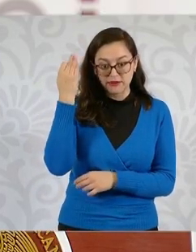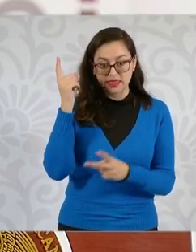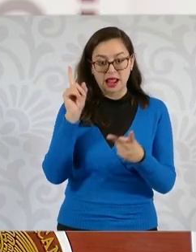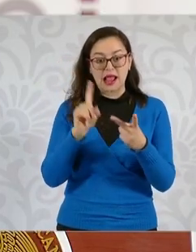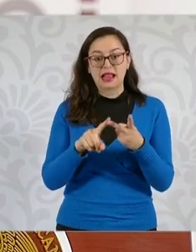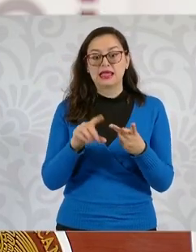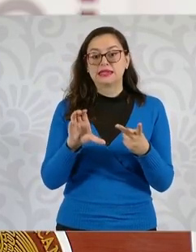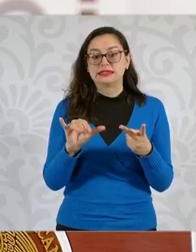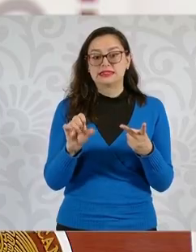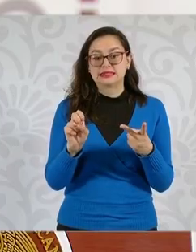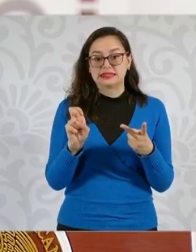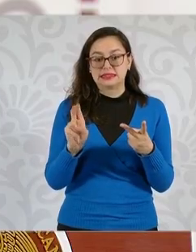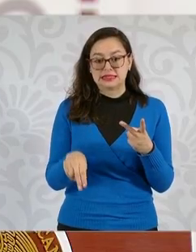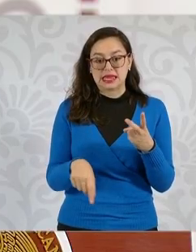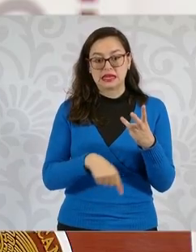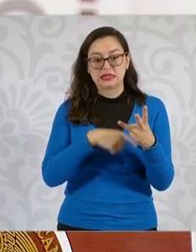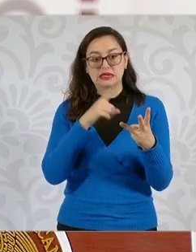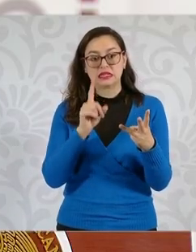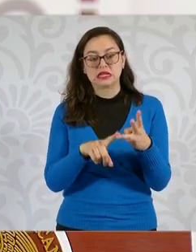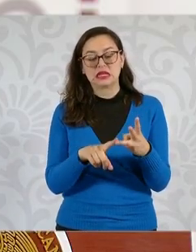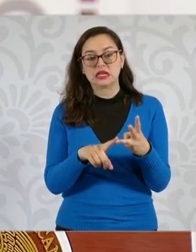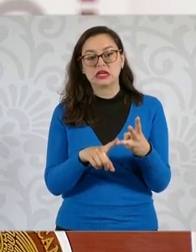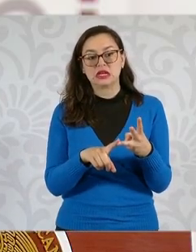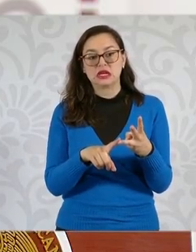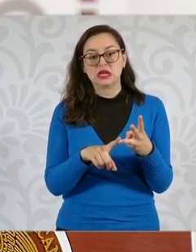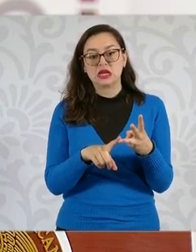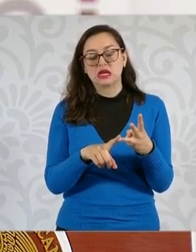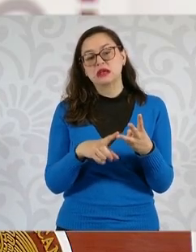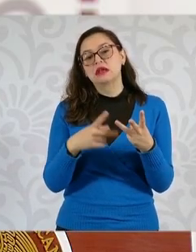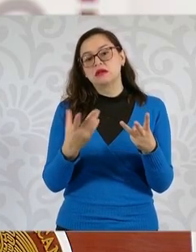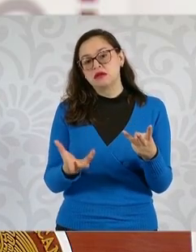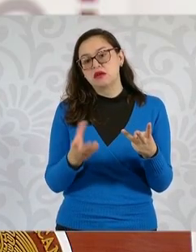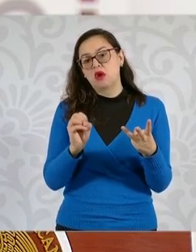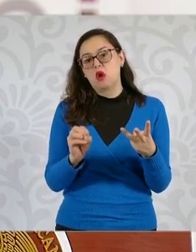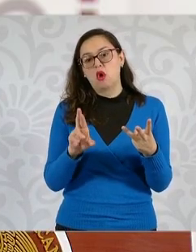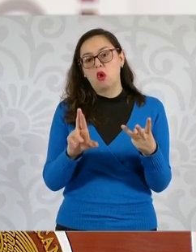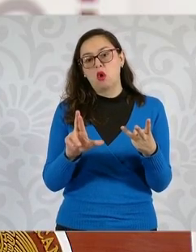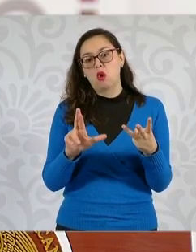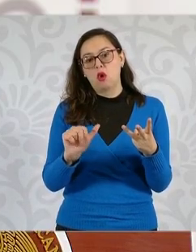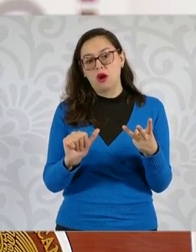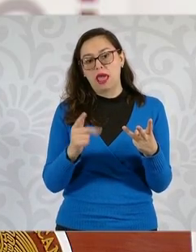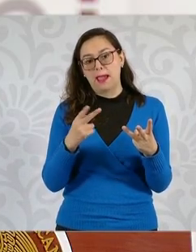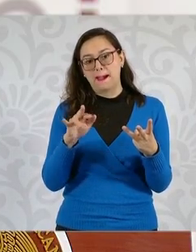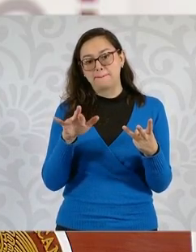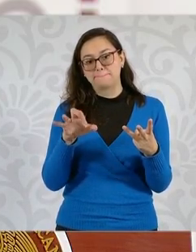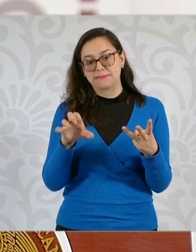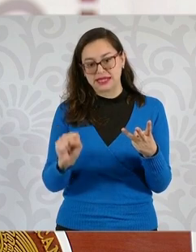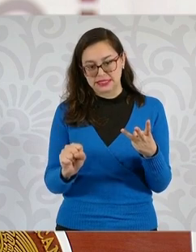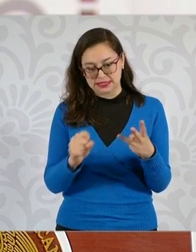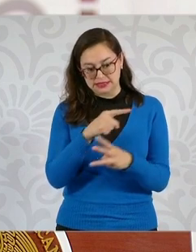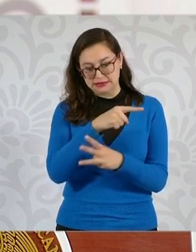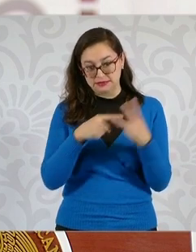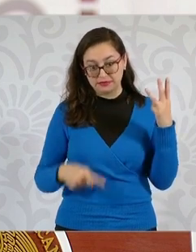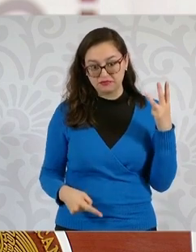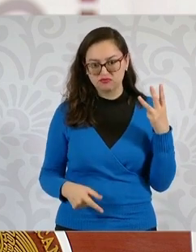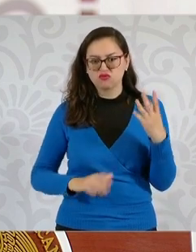y el ODA-PRIS, que es el organismo de prisiones, otorgaron 30 contratos.